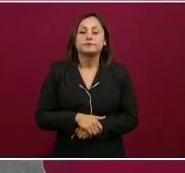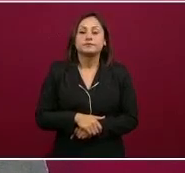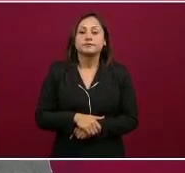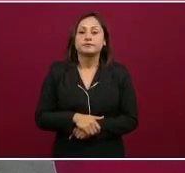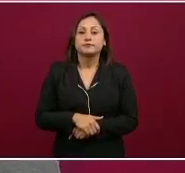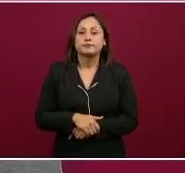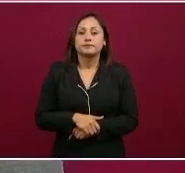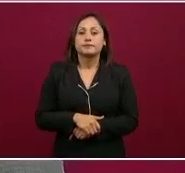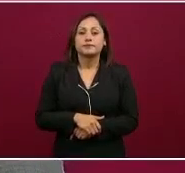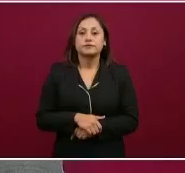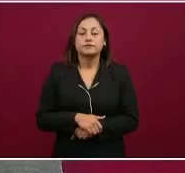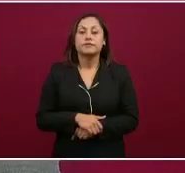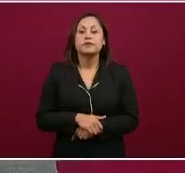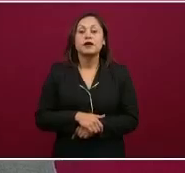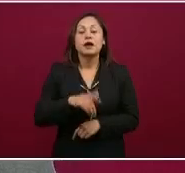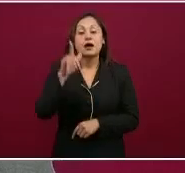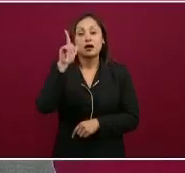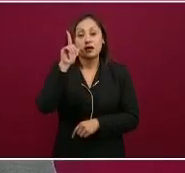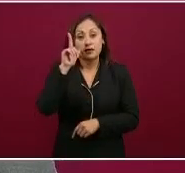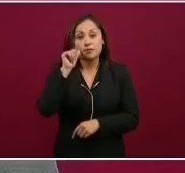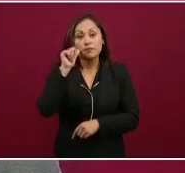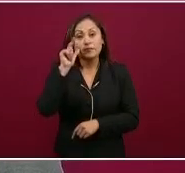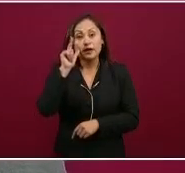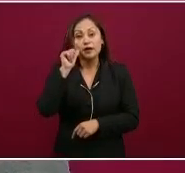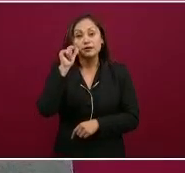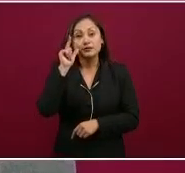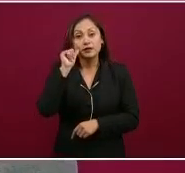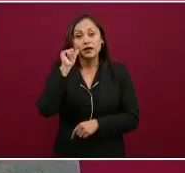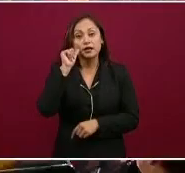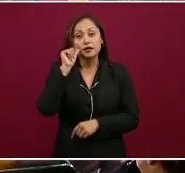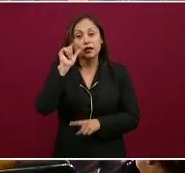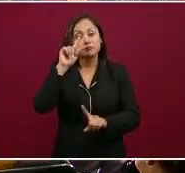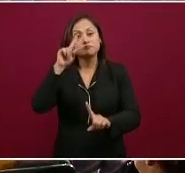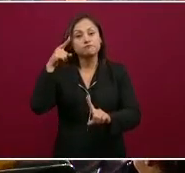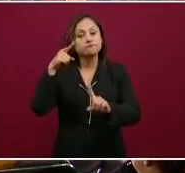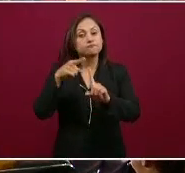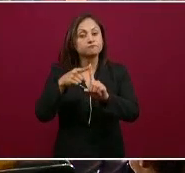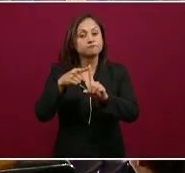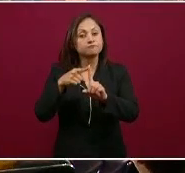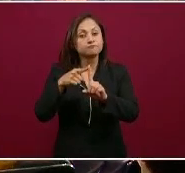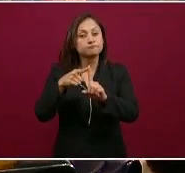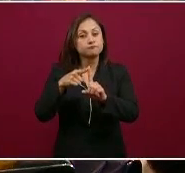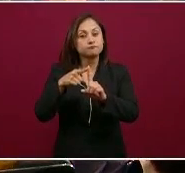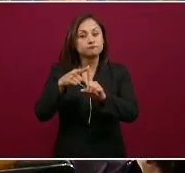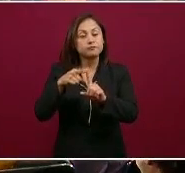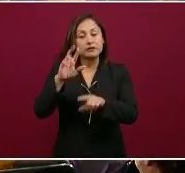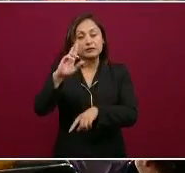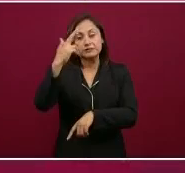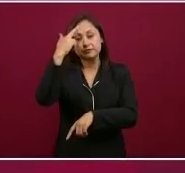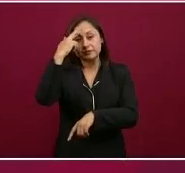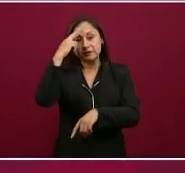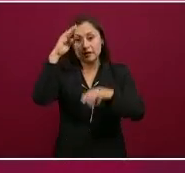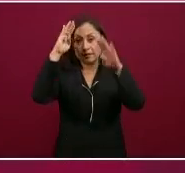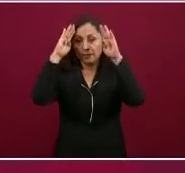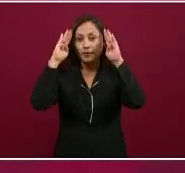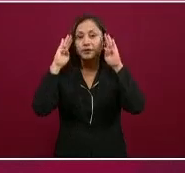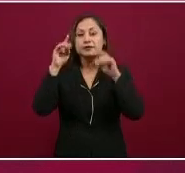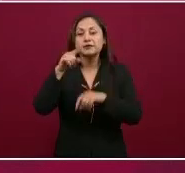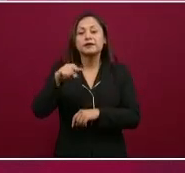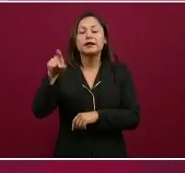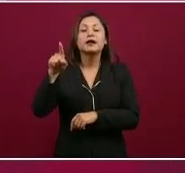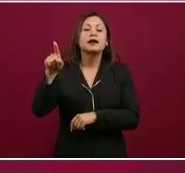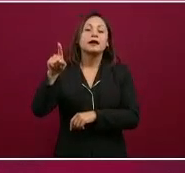día dedicado a la Marina, vamos a estar en el puerto de